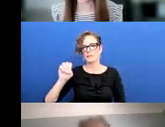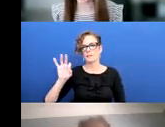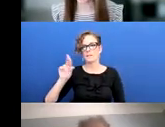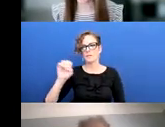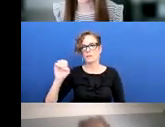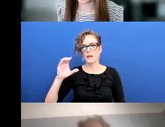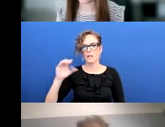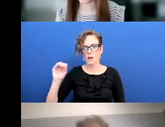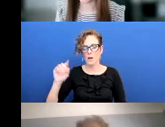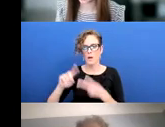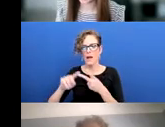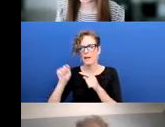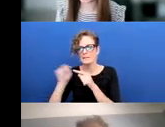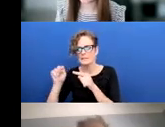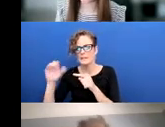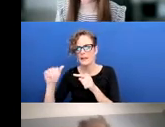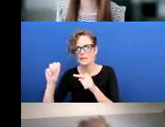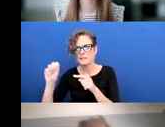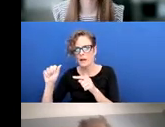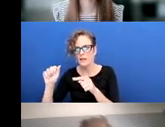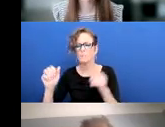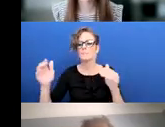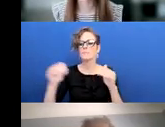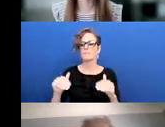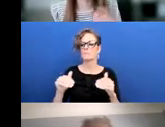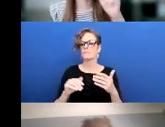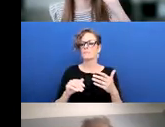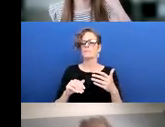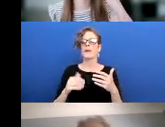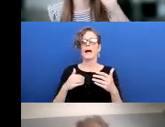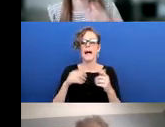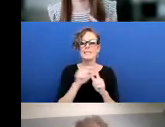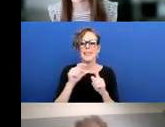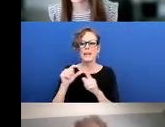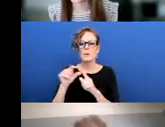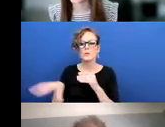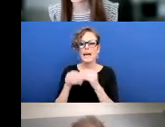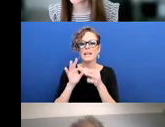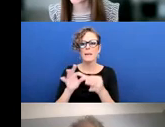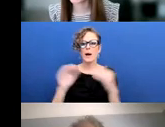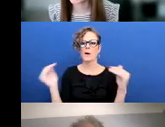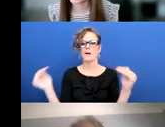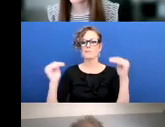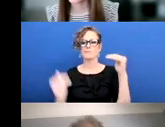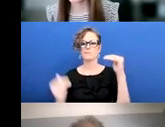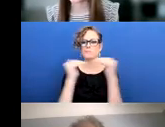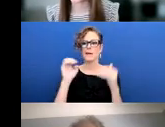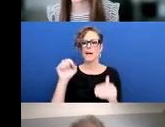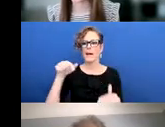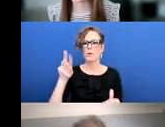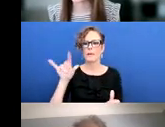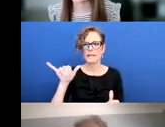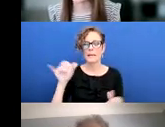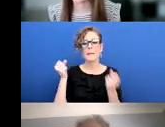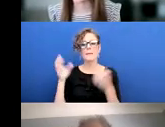Y por último, hay lenguaje que tiene que ver con la igualdad. Hay muchas